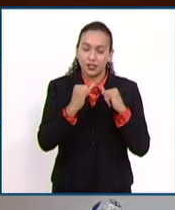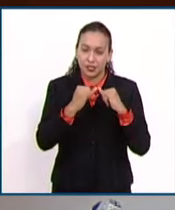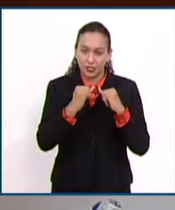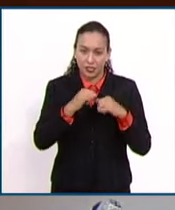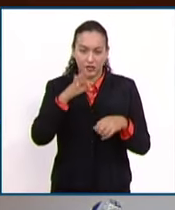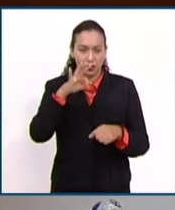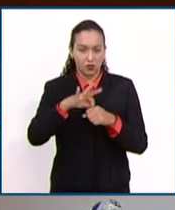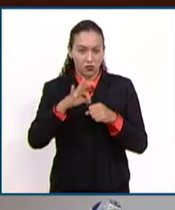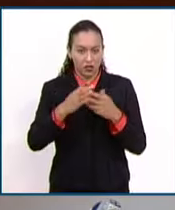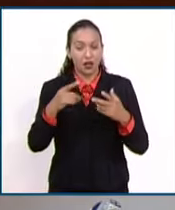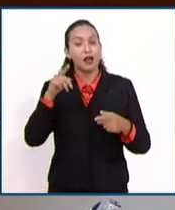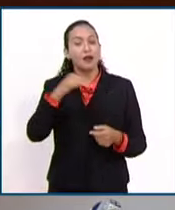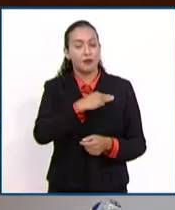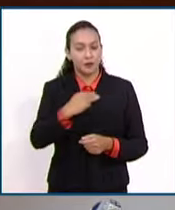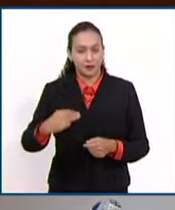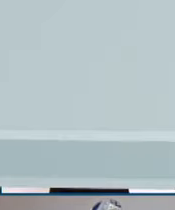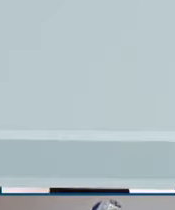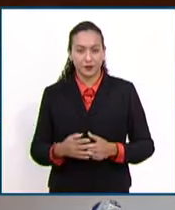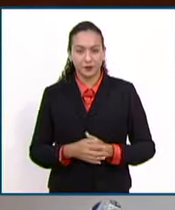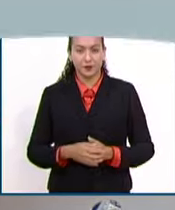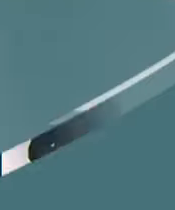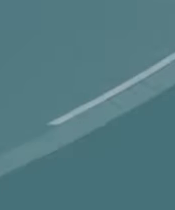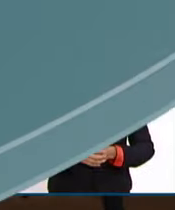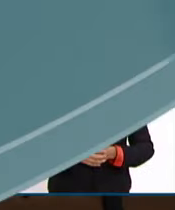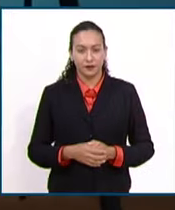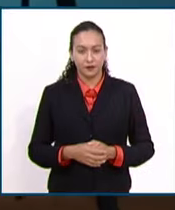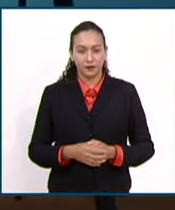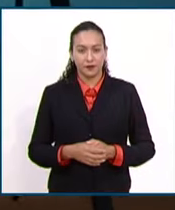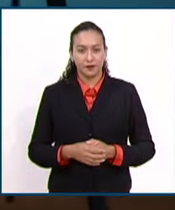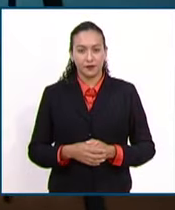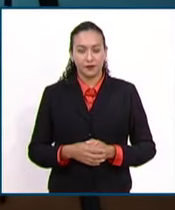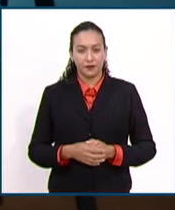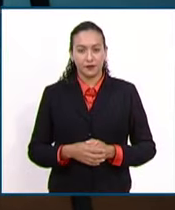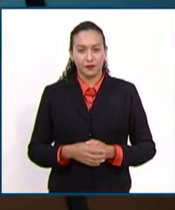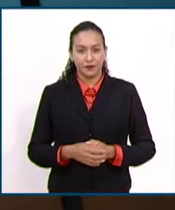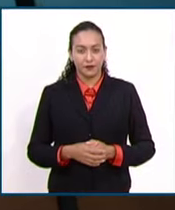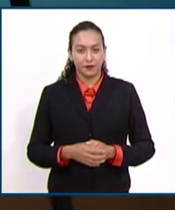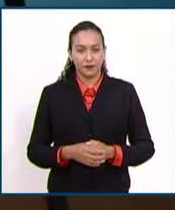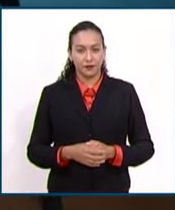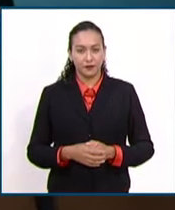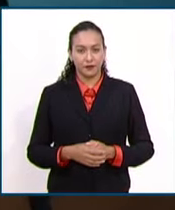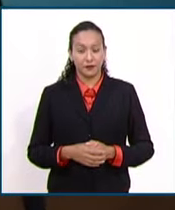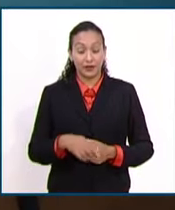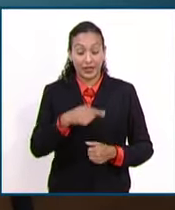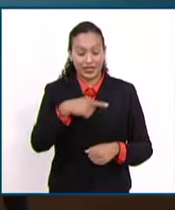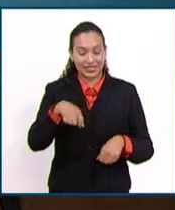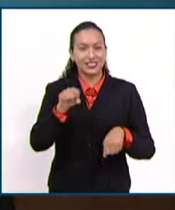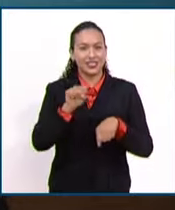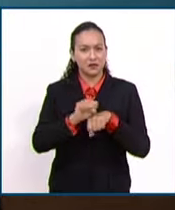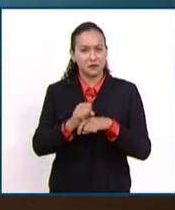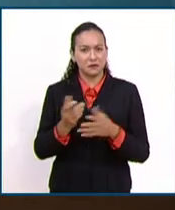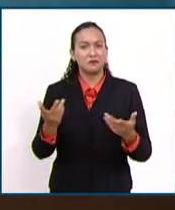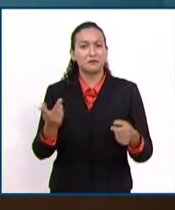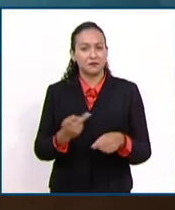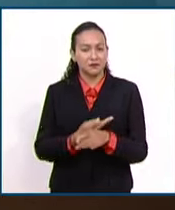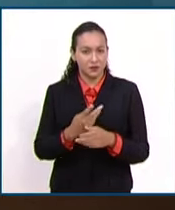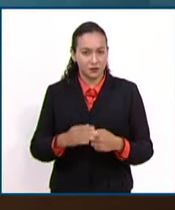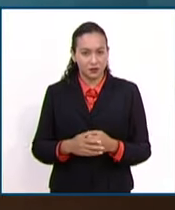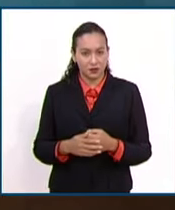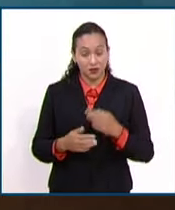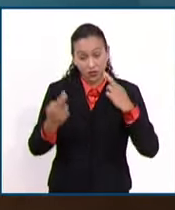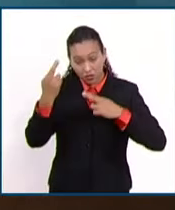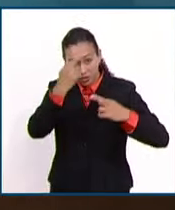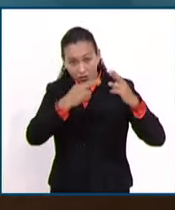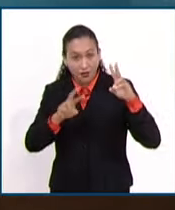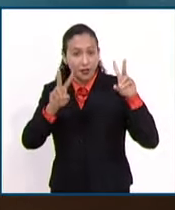Electoral de Michoacán. Y esta semana la primera sala de la Corte resolvió asuntos